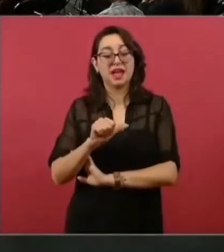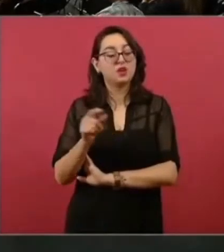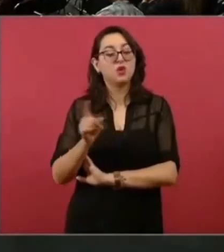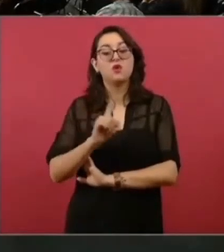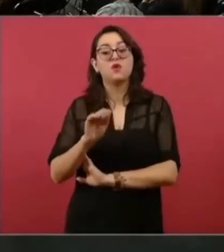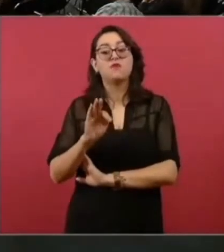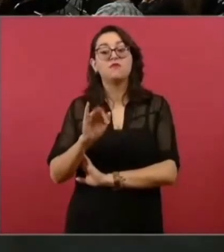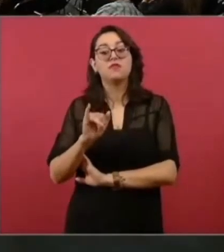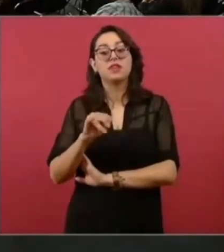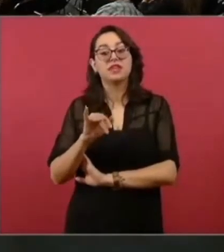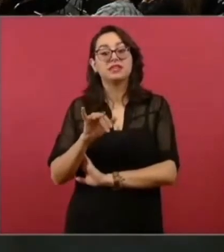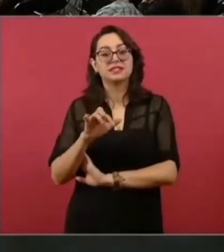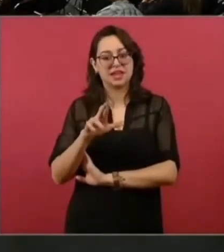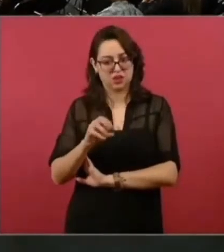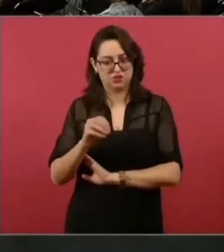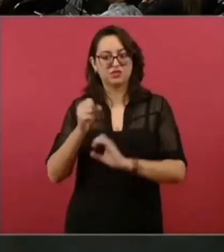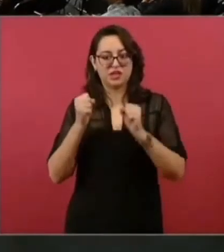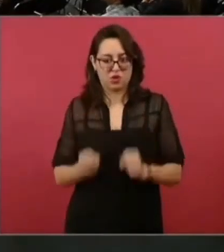el Financiero.